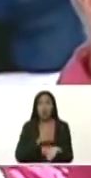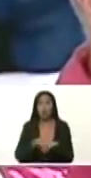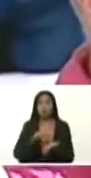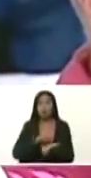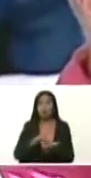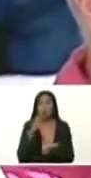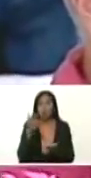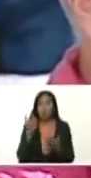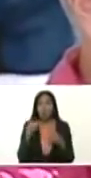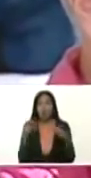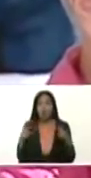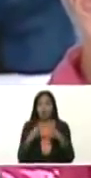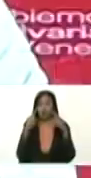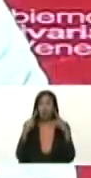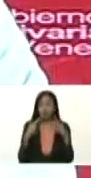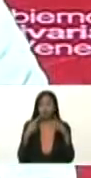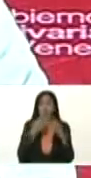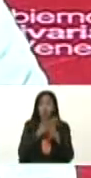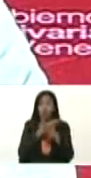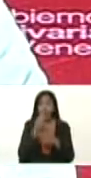hay juego?